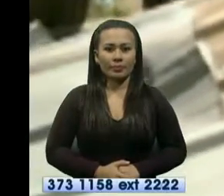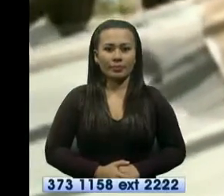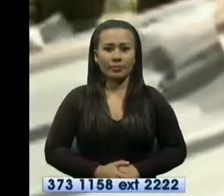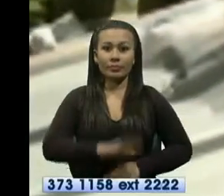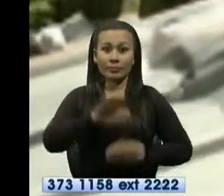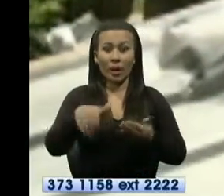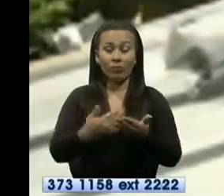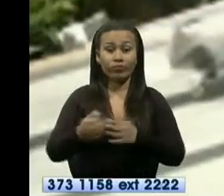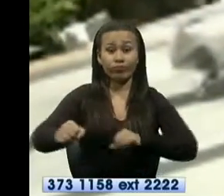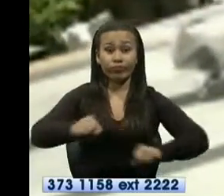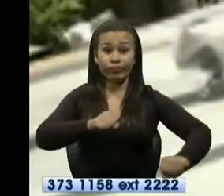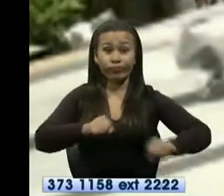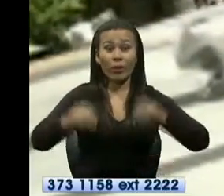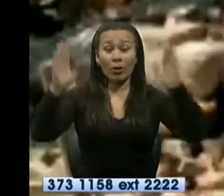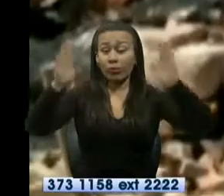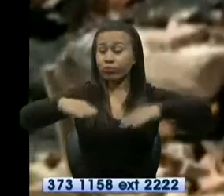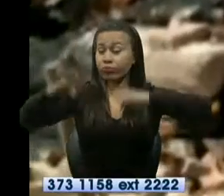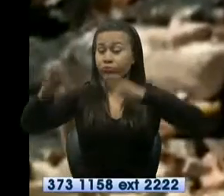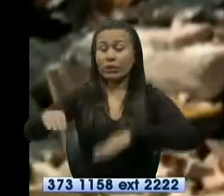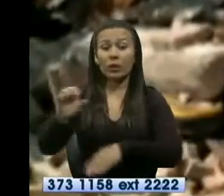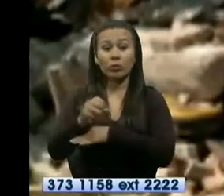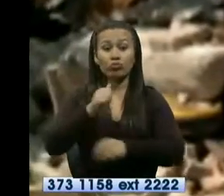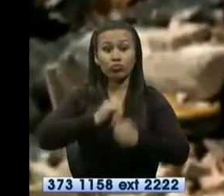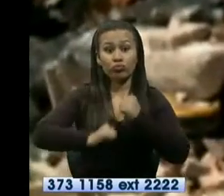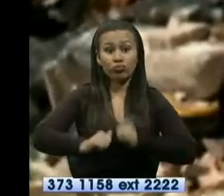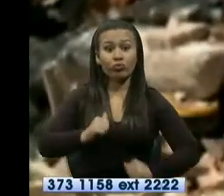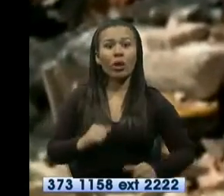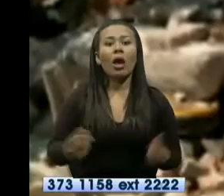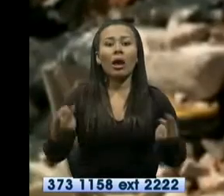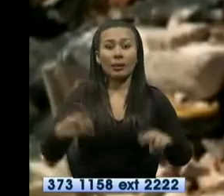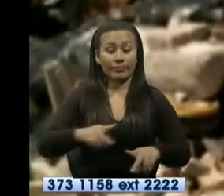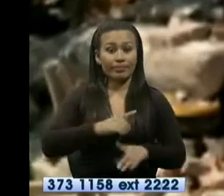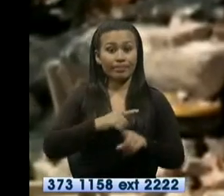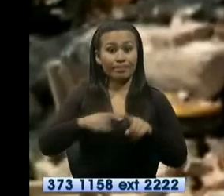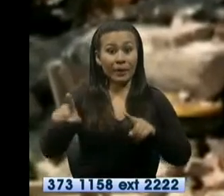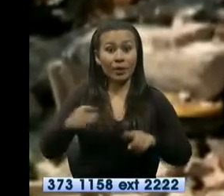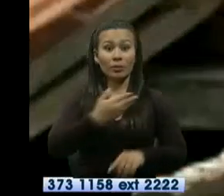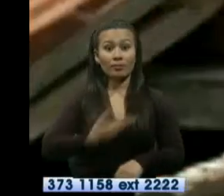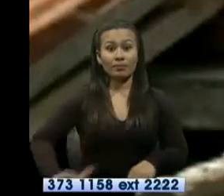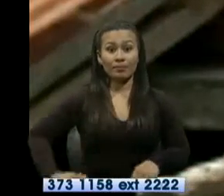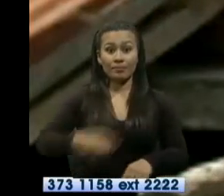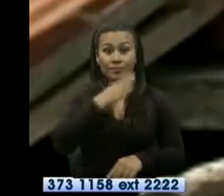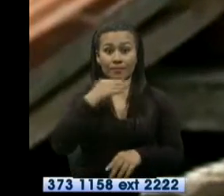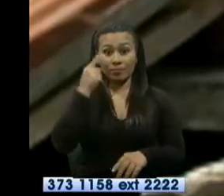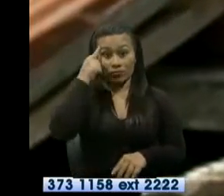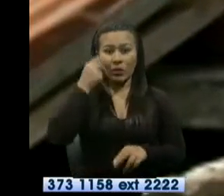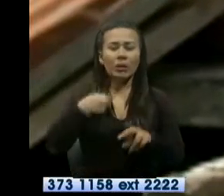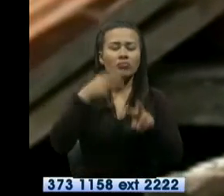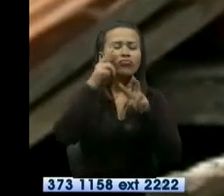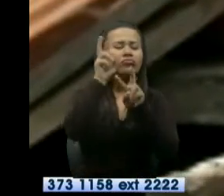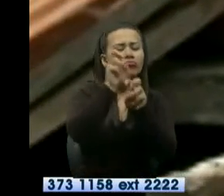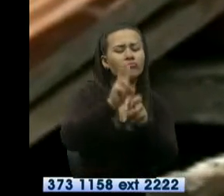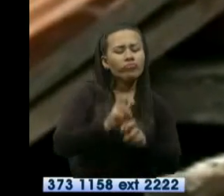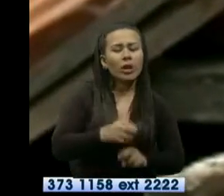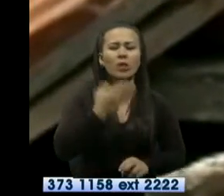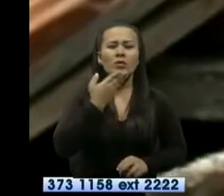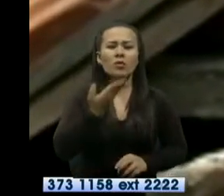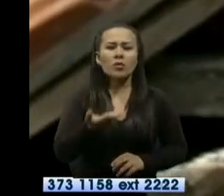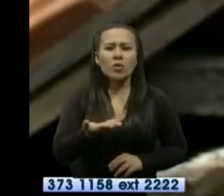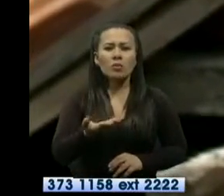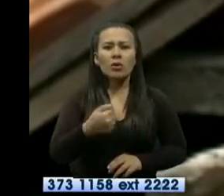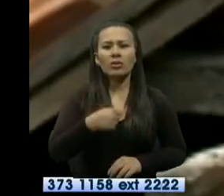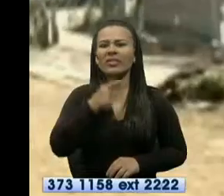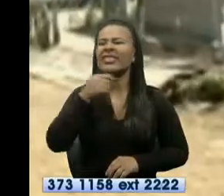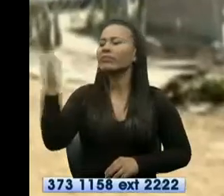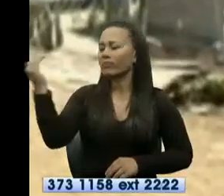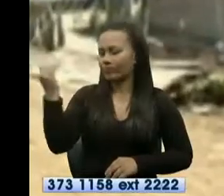Transcurrido el terremoto que engluta al Ecuador entero, el primer mandatario mencionó que se va a hacer un análisis exhaustivo sobre quién o quiénes autorizaron o no